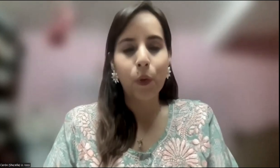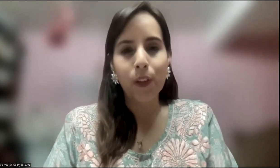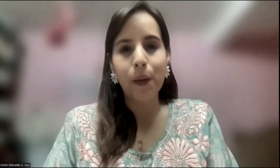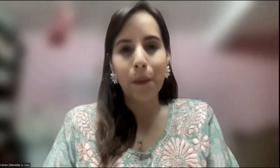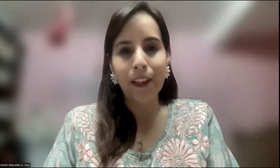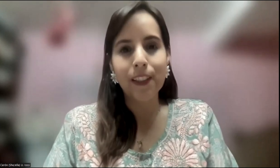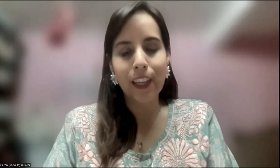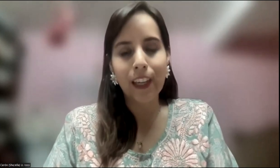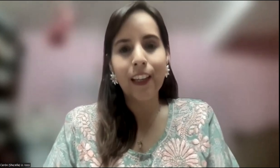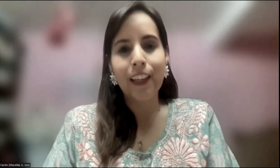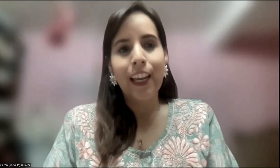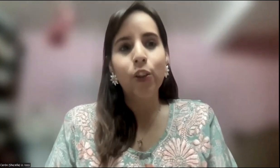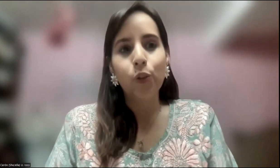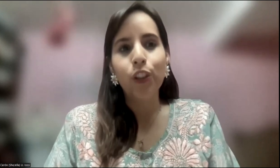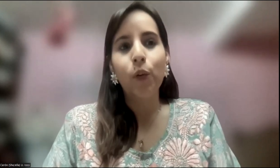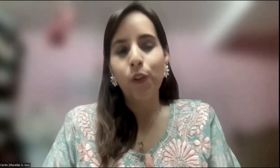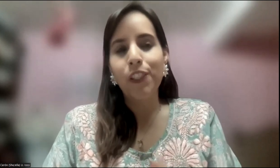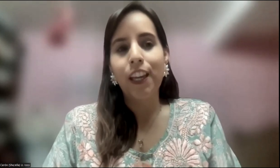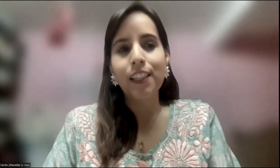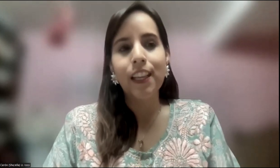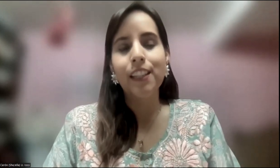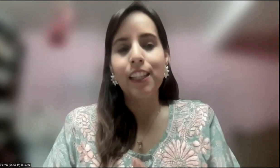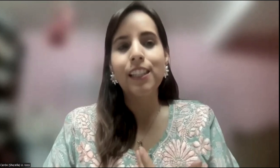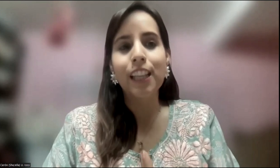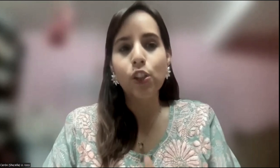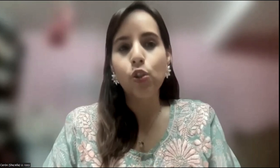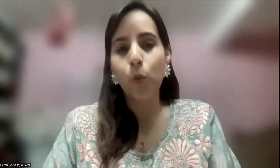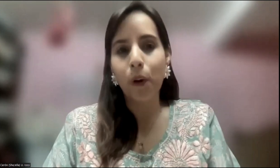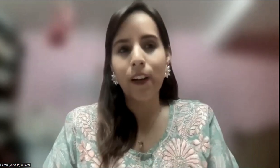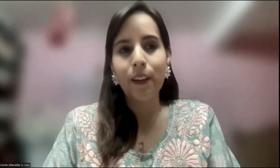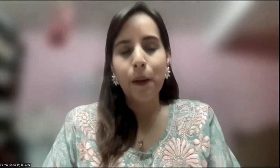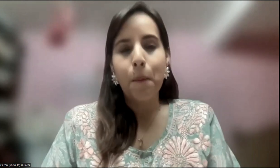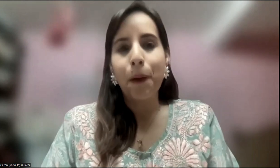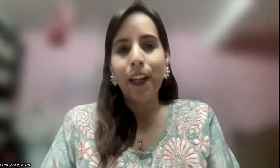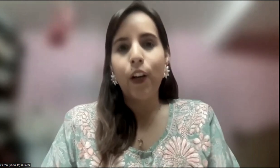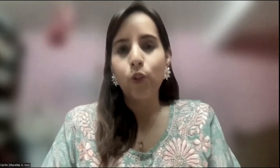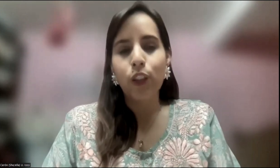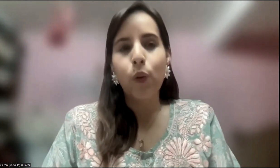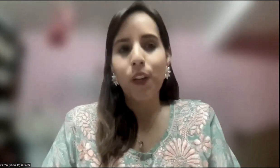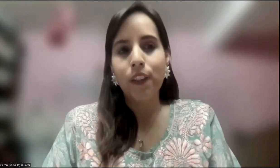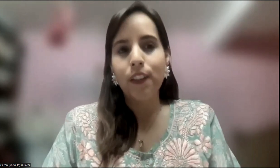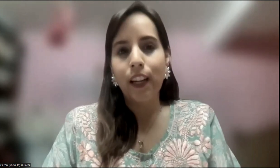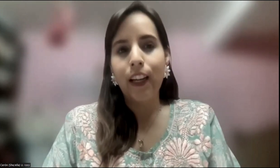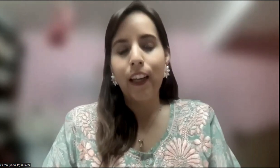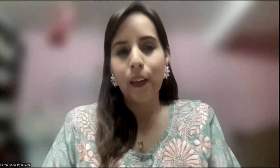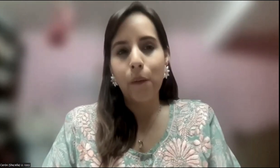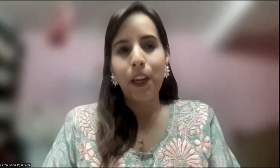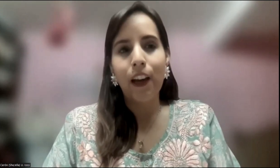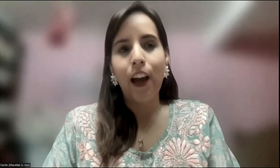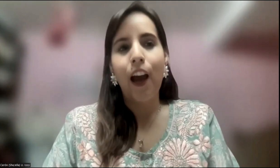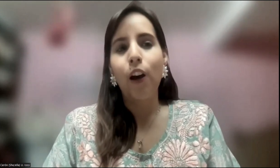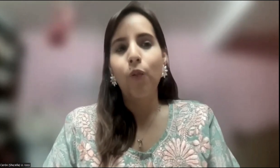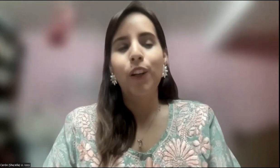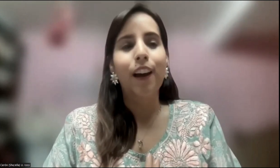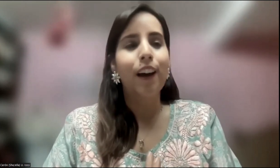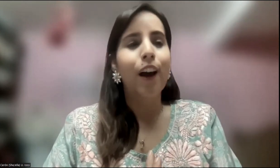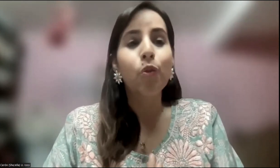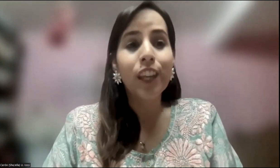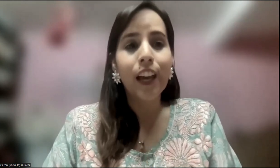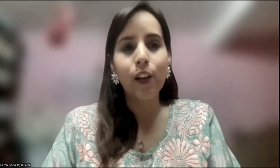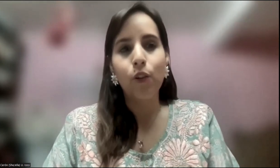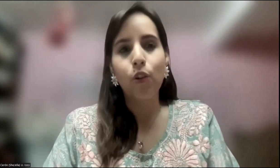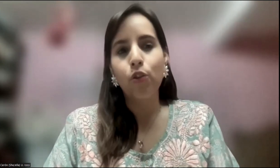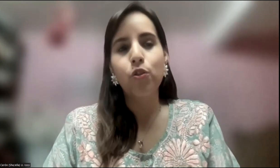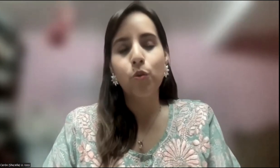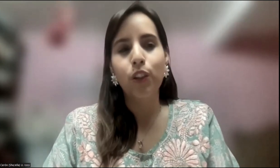en el marco de esta maestría en donde la universidad y cesis se suma para contribuir desde la academia a una a